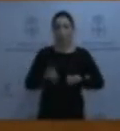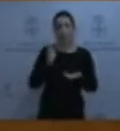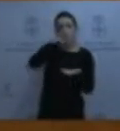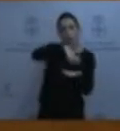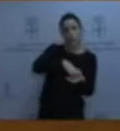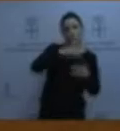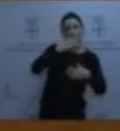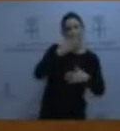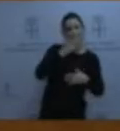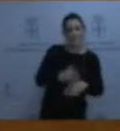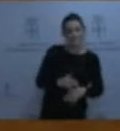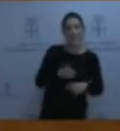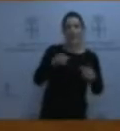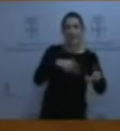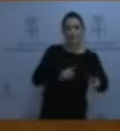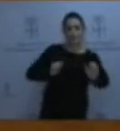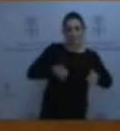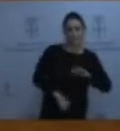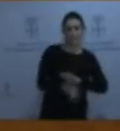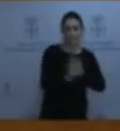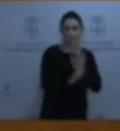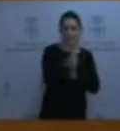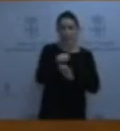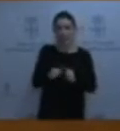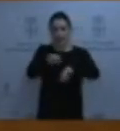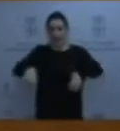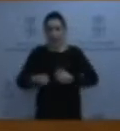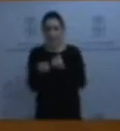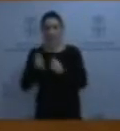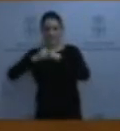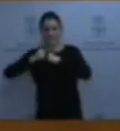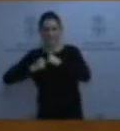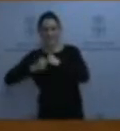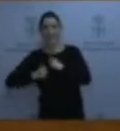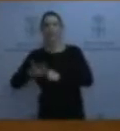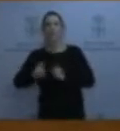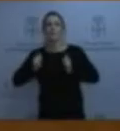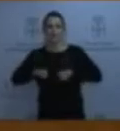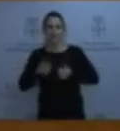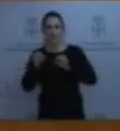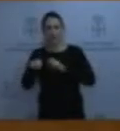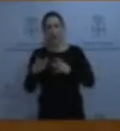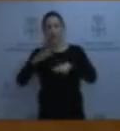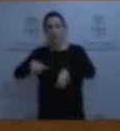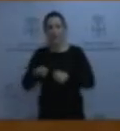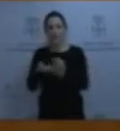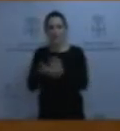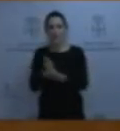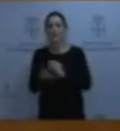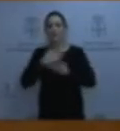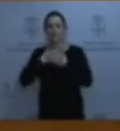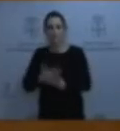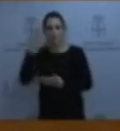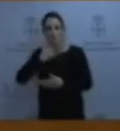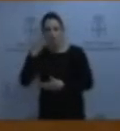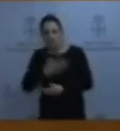acero. 3 kilómetros de fábrica en una ciudad como Avilés son mucho más que una siderúrgica. Fueron barrios, colegios, parques y economatos. Fueron